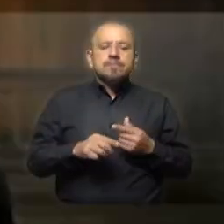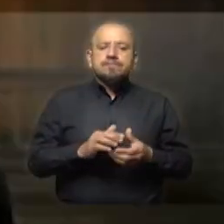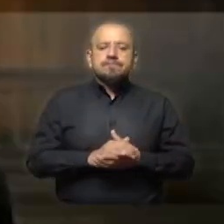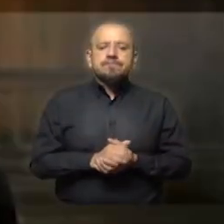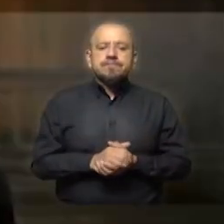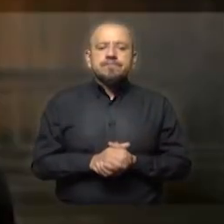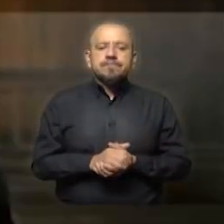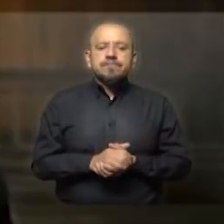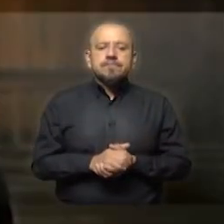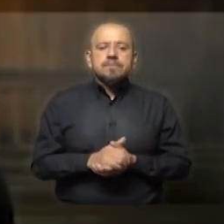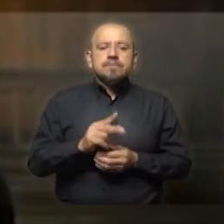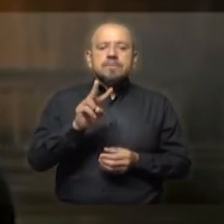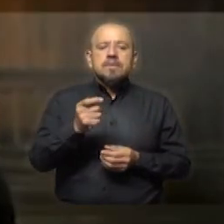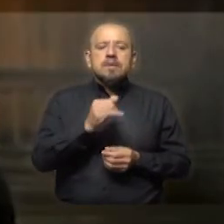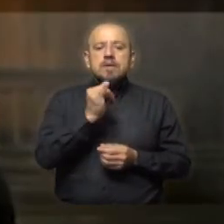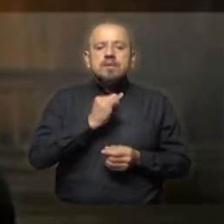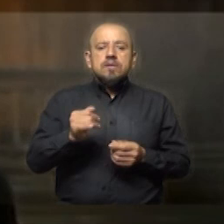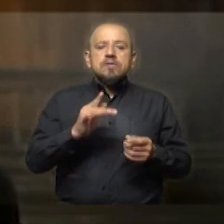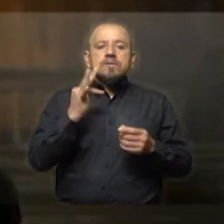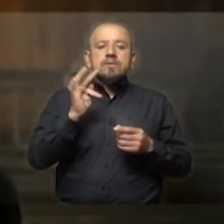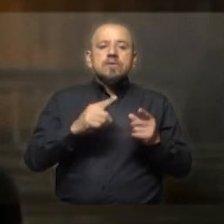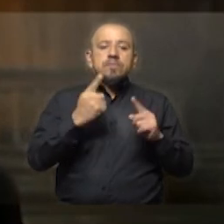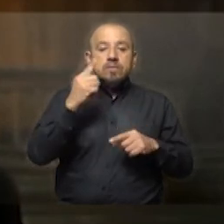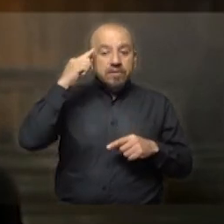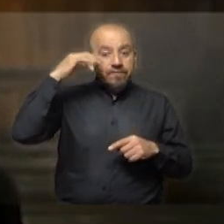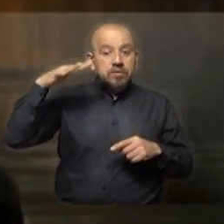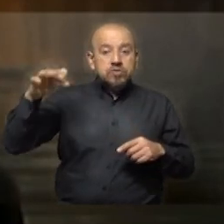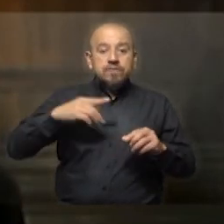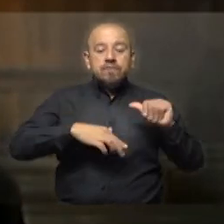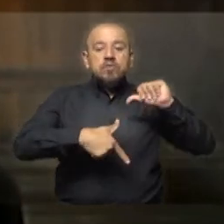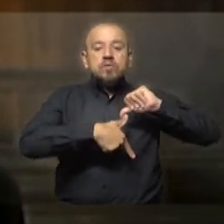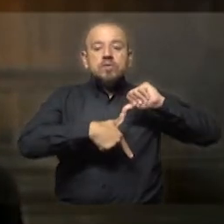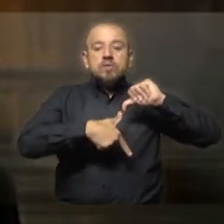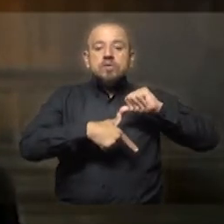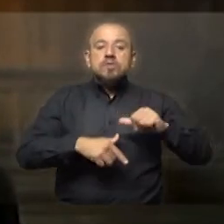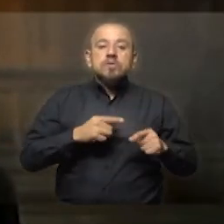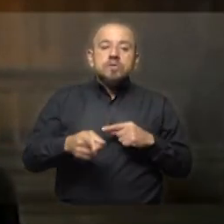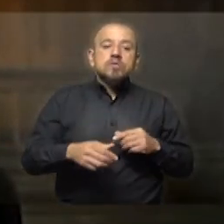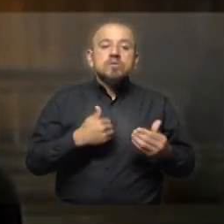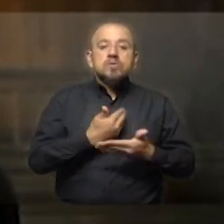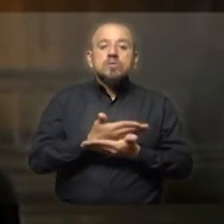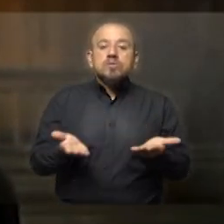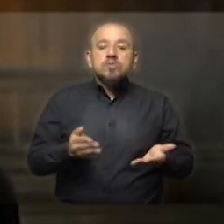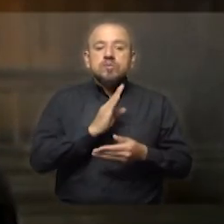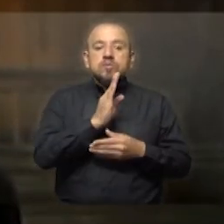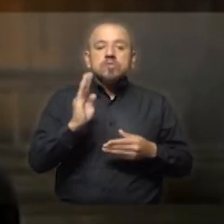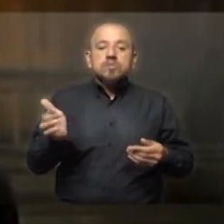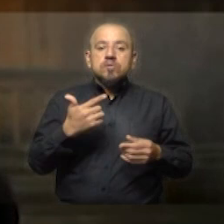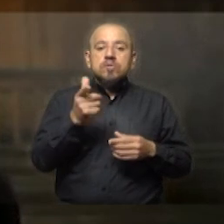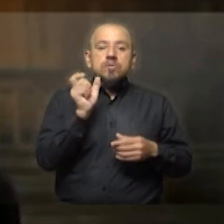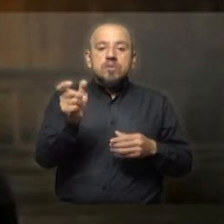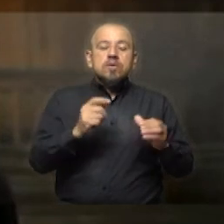más fue el primer filósofo latinoamericano que publicó un libro con la palabra